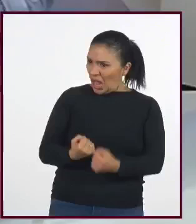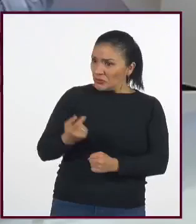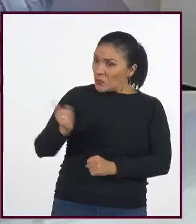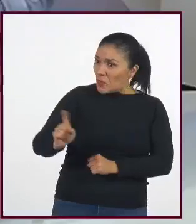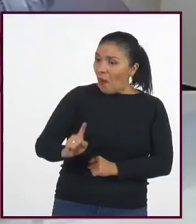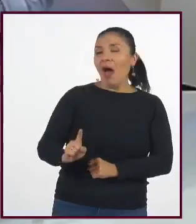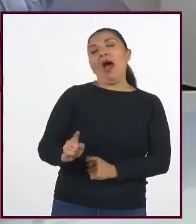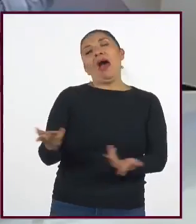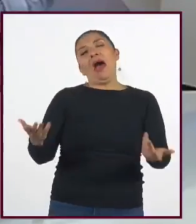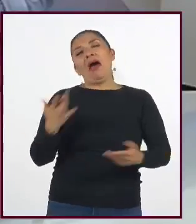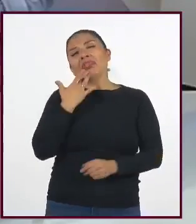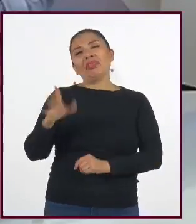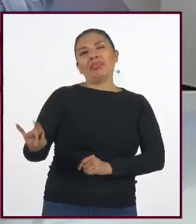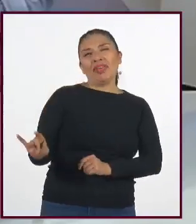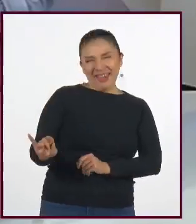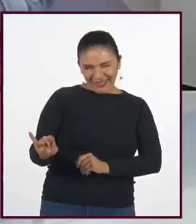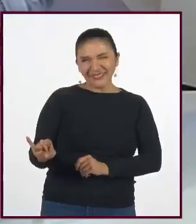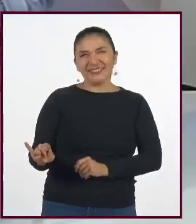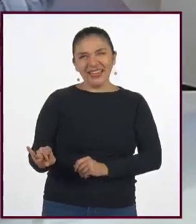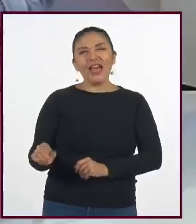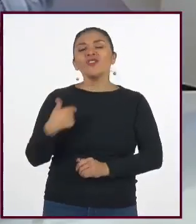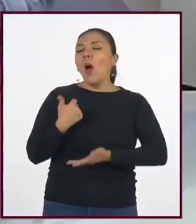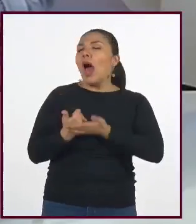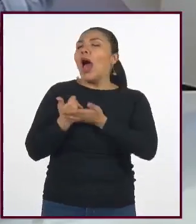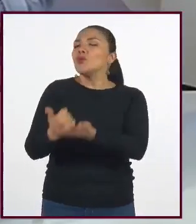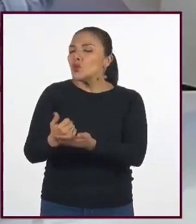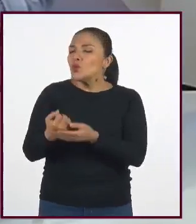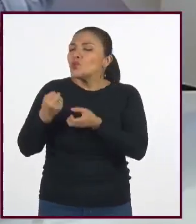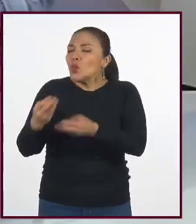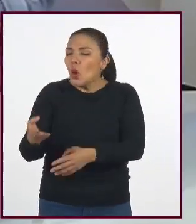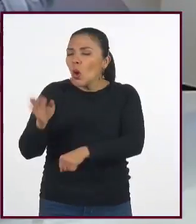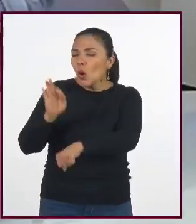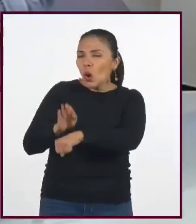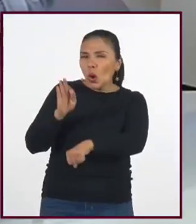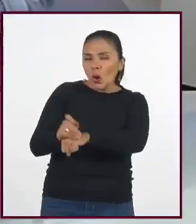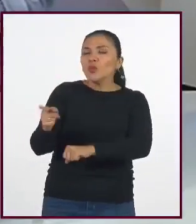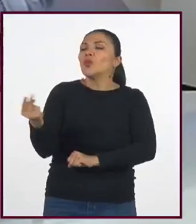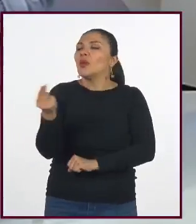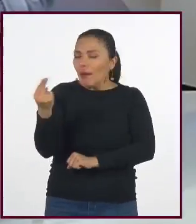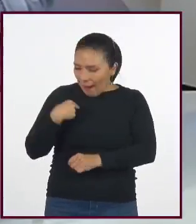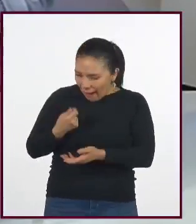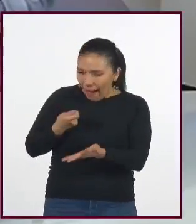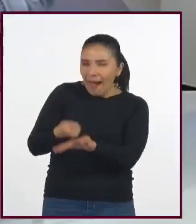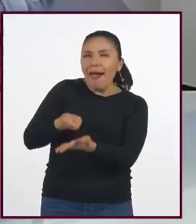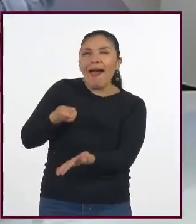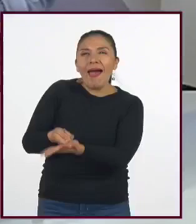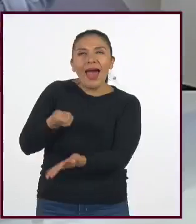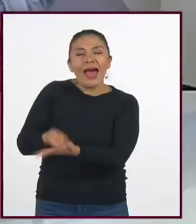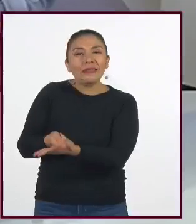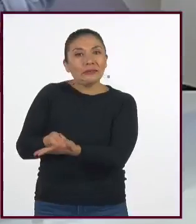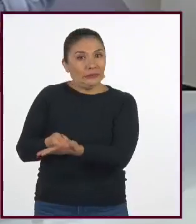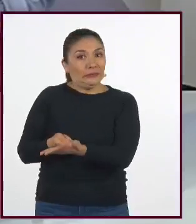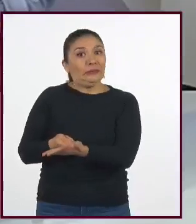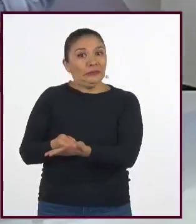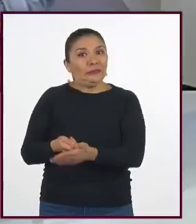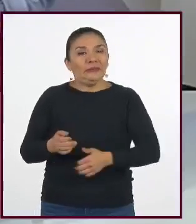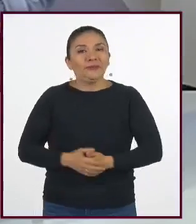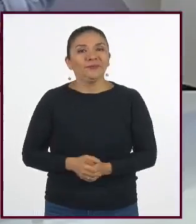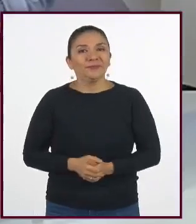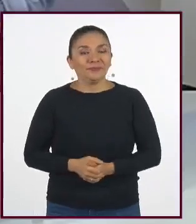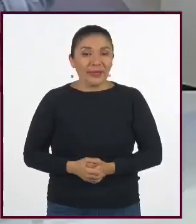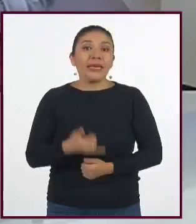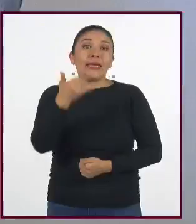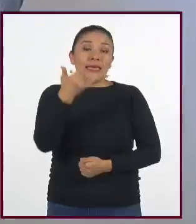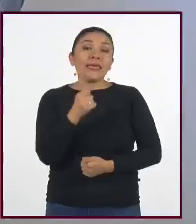sí, exactamente. Esto te va a ayudar, ¿no? Para lo que necesitas. Ándale, hazlo. Así es. Qué fuerte. Y de ahí, bueno, los que